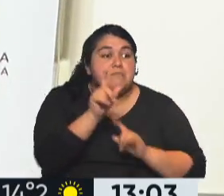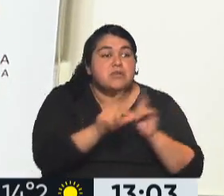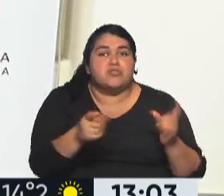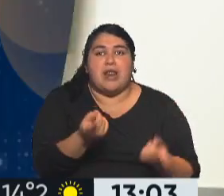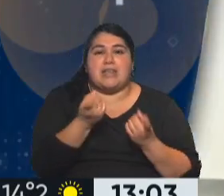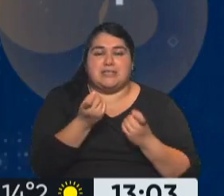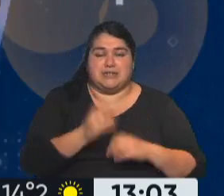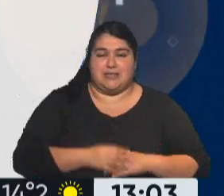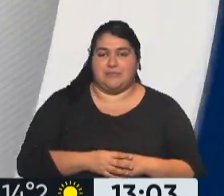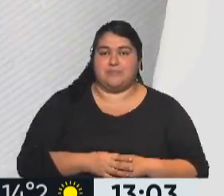ayuda